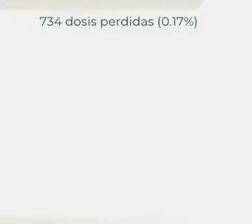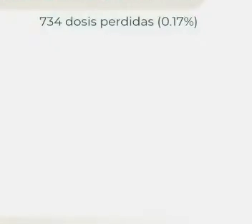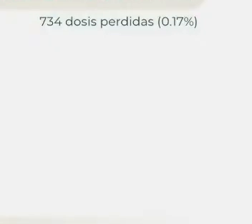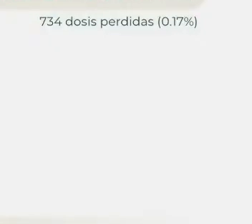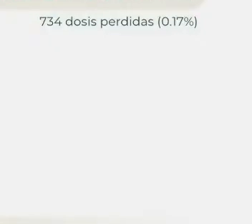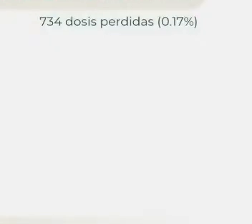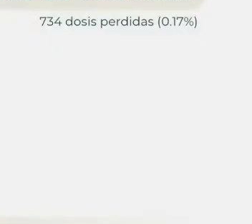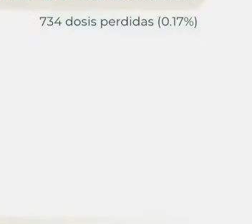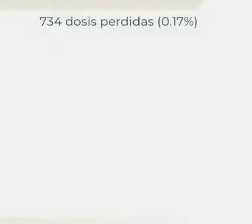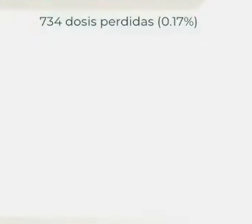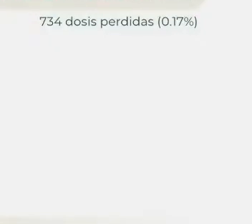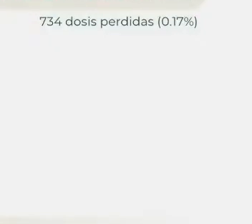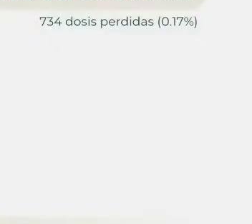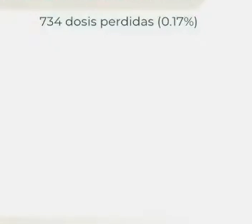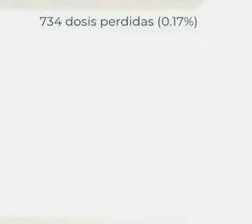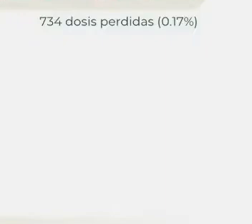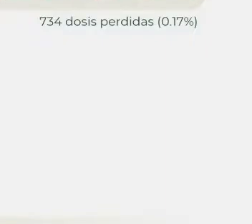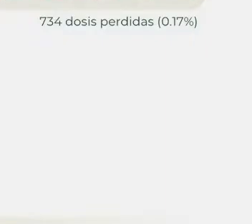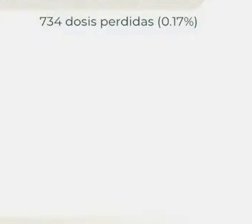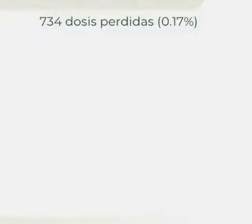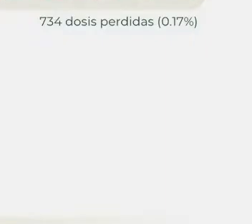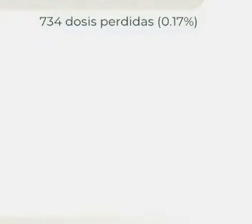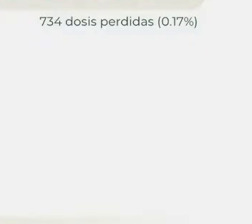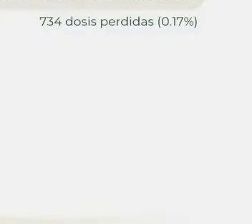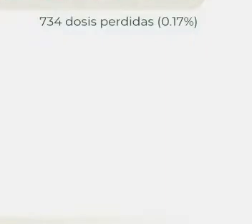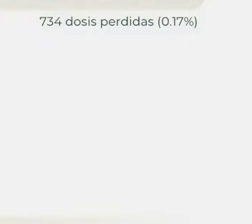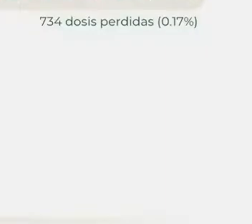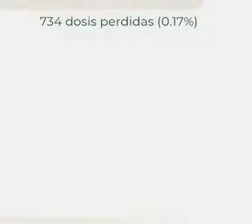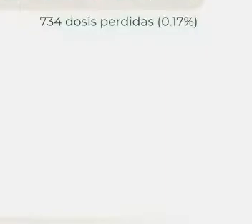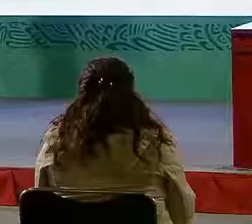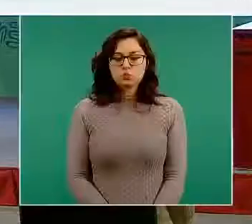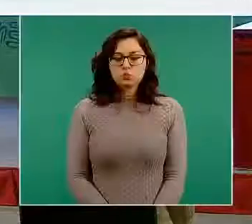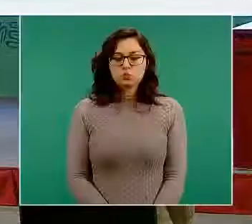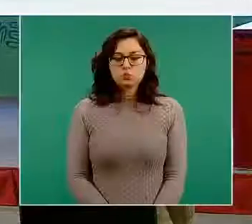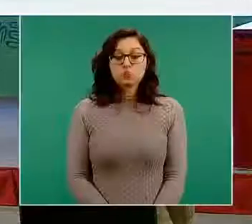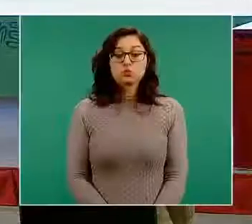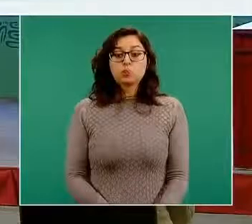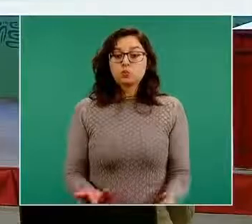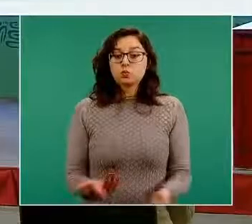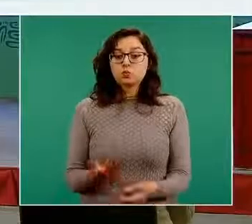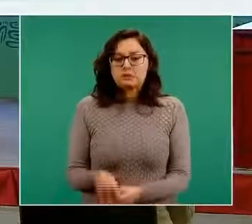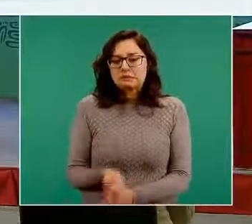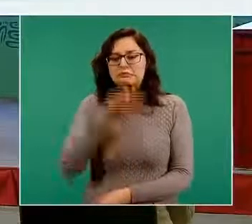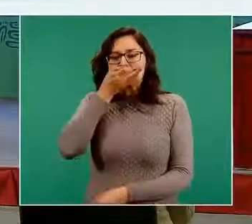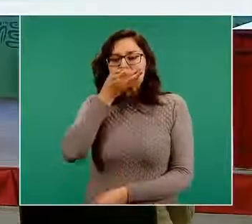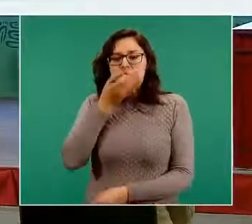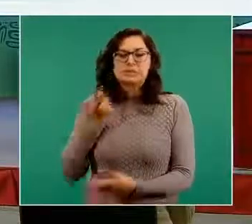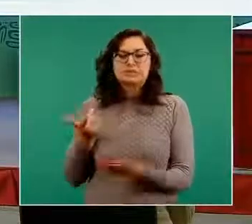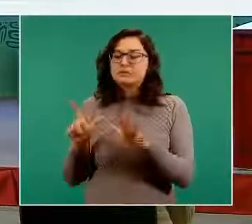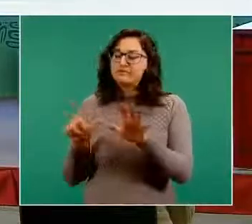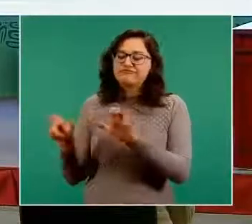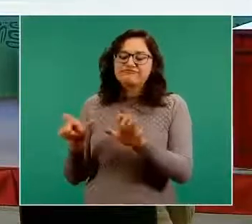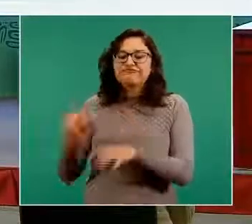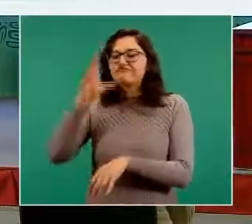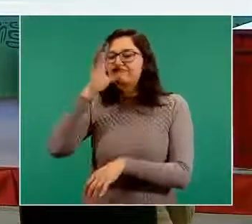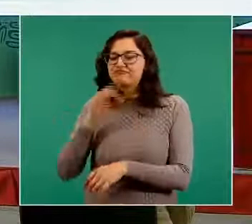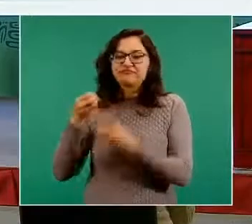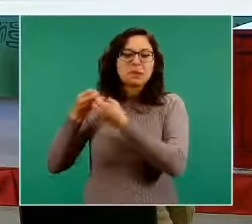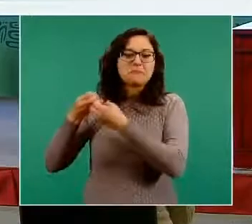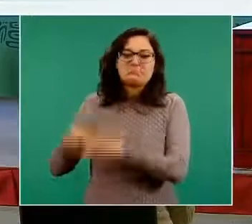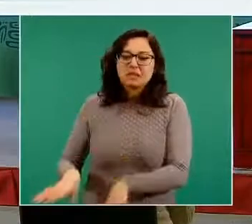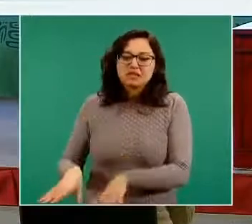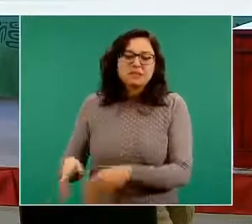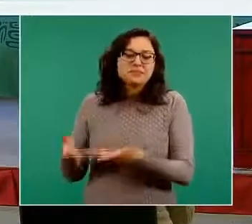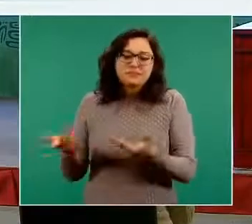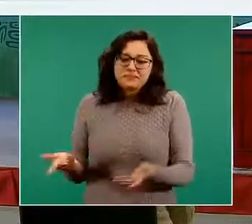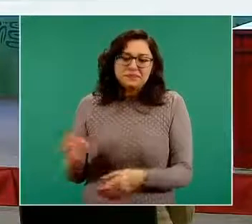una proporción minúscula respecto a la cantidad y eso está considerado desde luego en las proyecciones de abastecimiento,